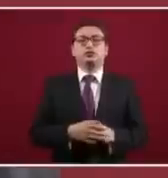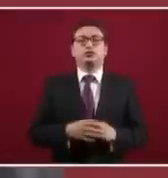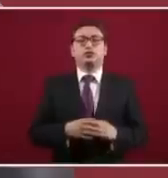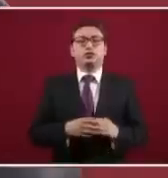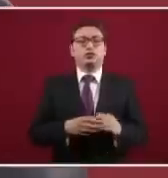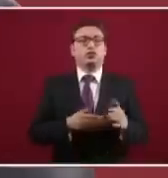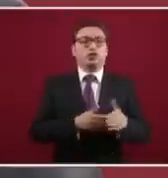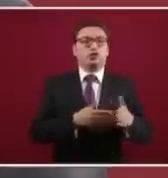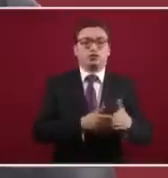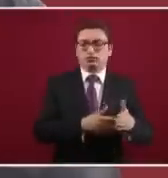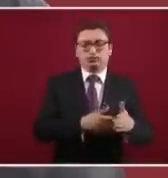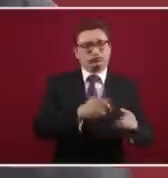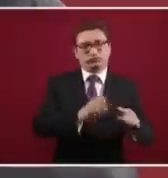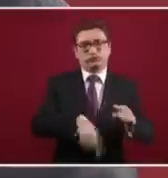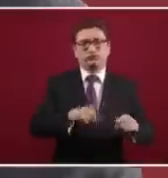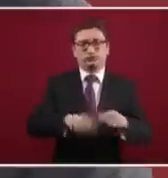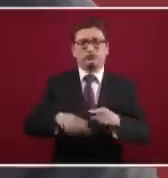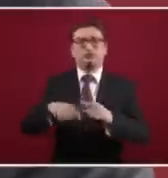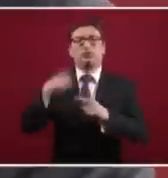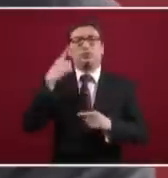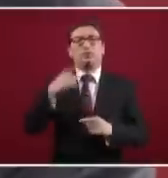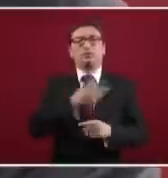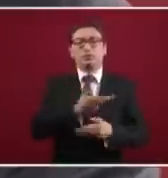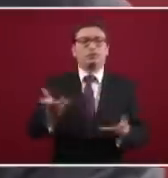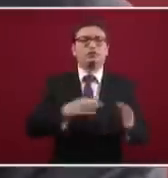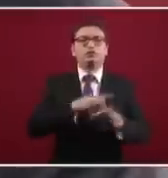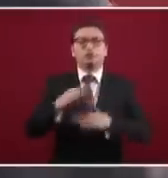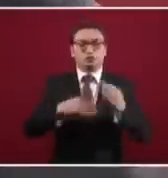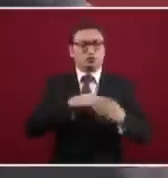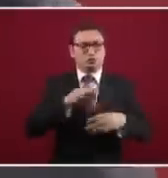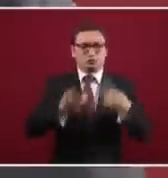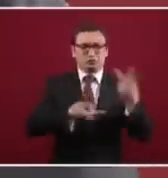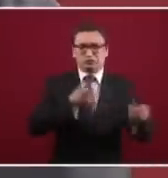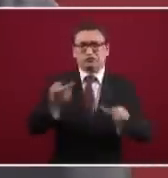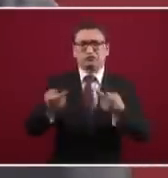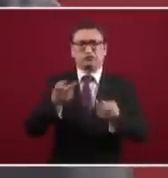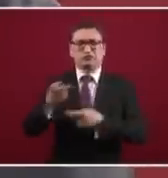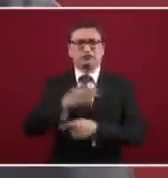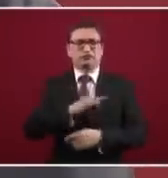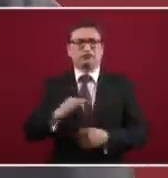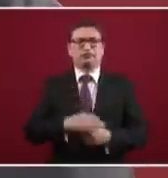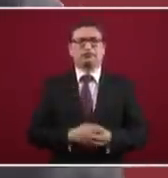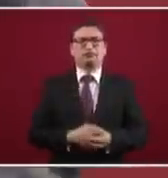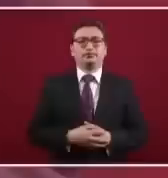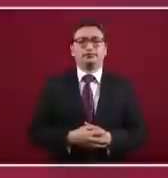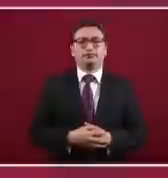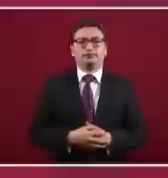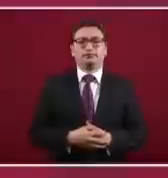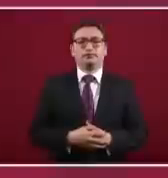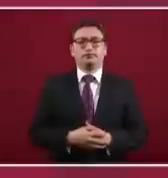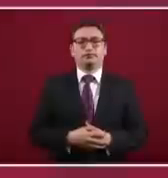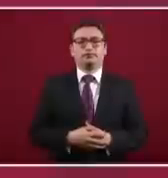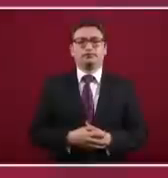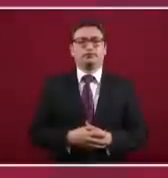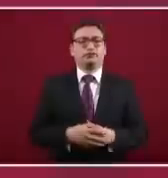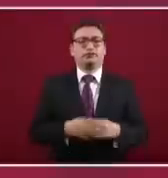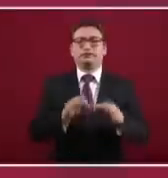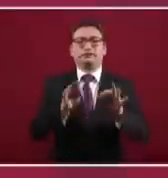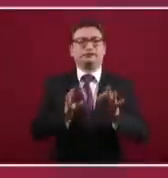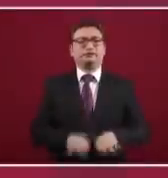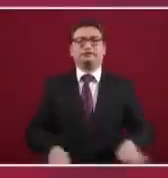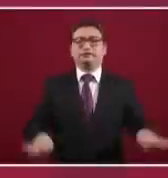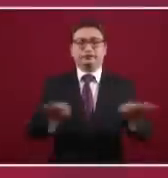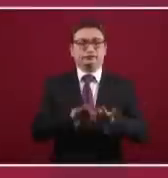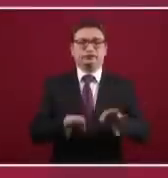trabas para que se pueda ejercer la consulta. Dos cosas